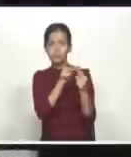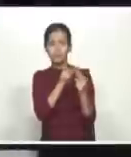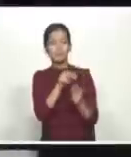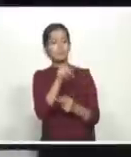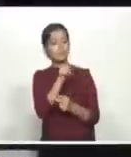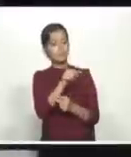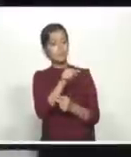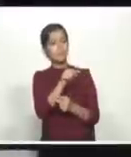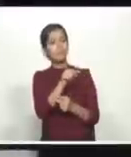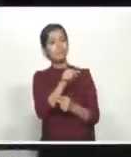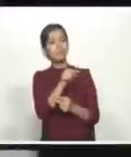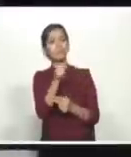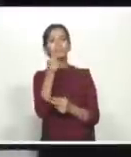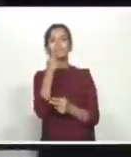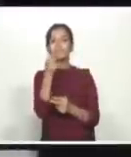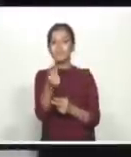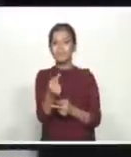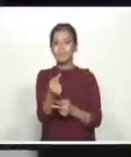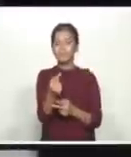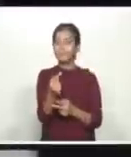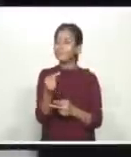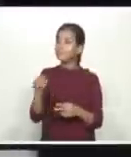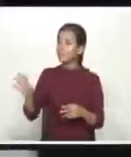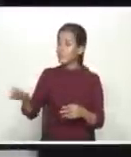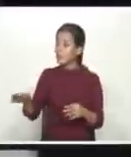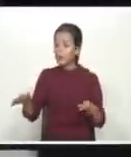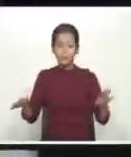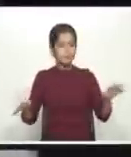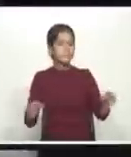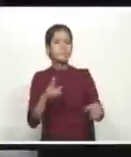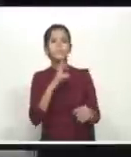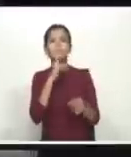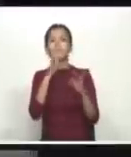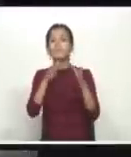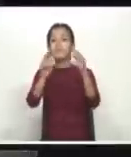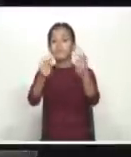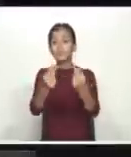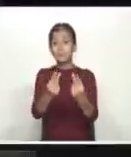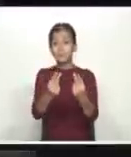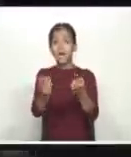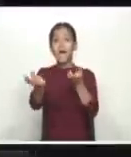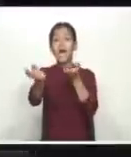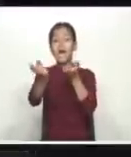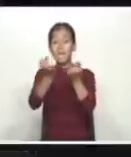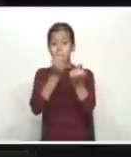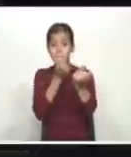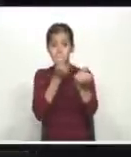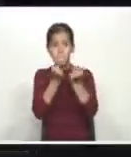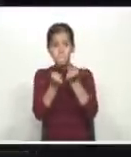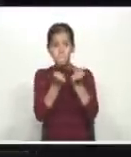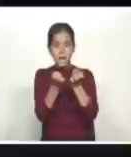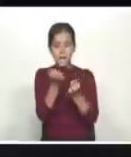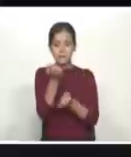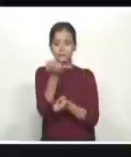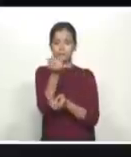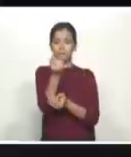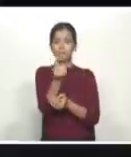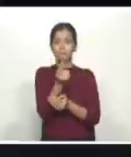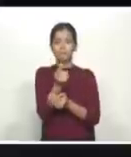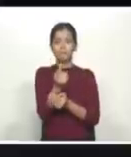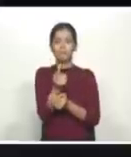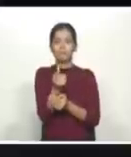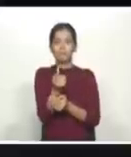social dice de esta forma, cariño, pueblo hondureño, empresa única,